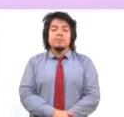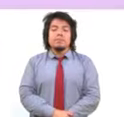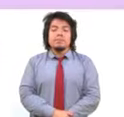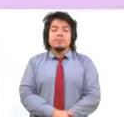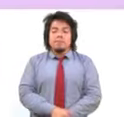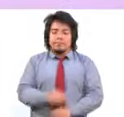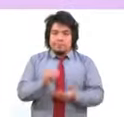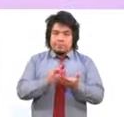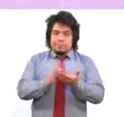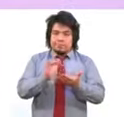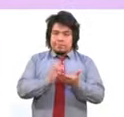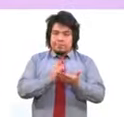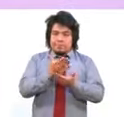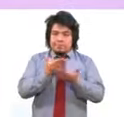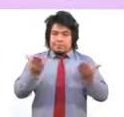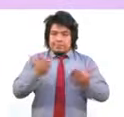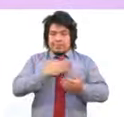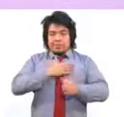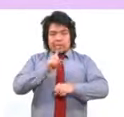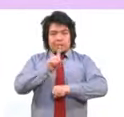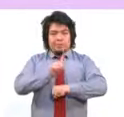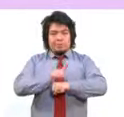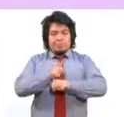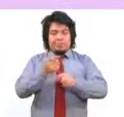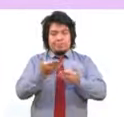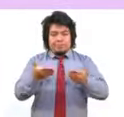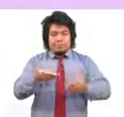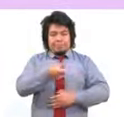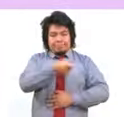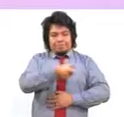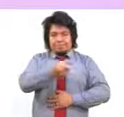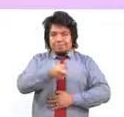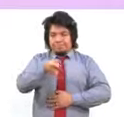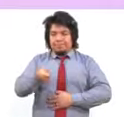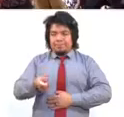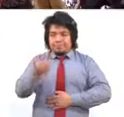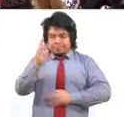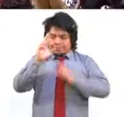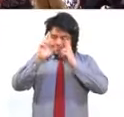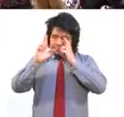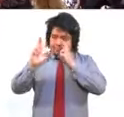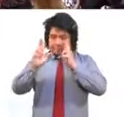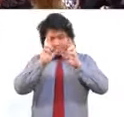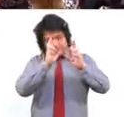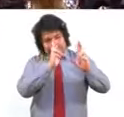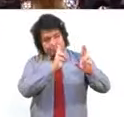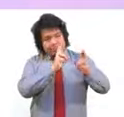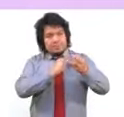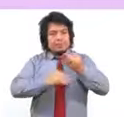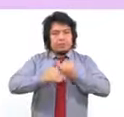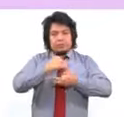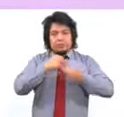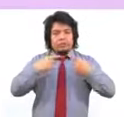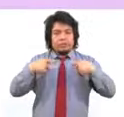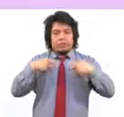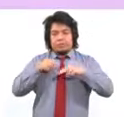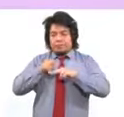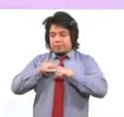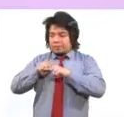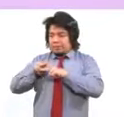Muchas gracias. Muy buenos días. Saludo, como siempre, con mucho respeto a quienes están en el